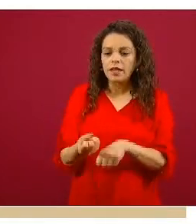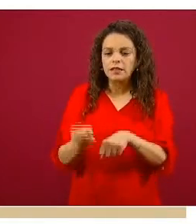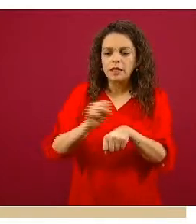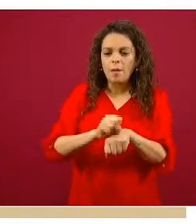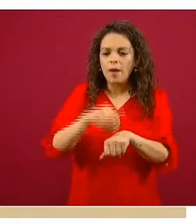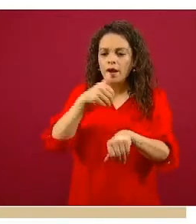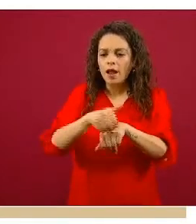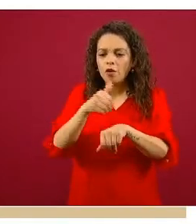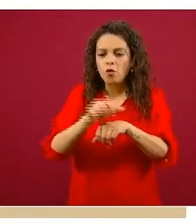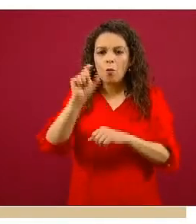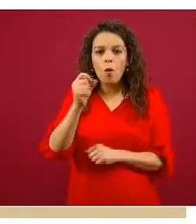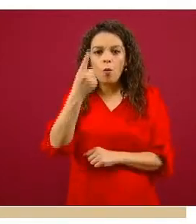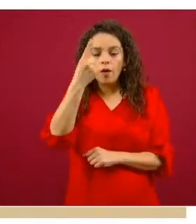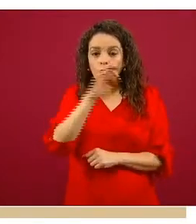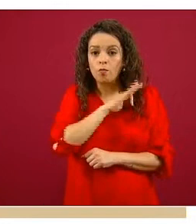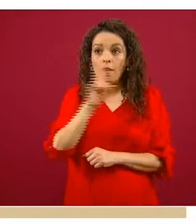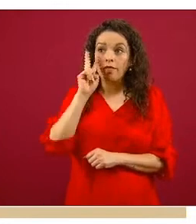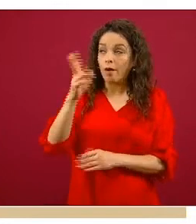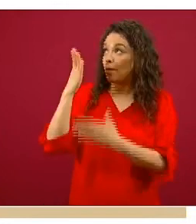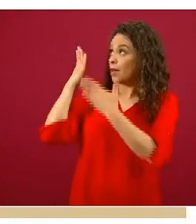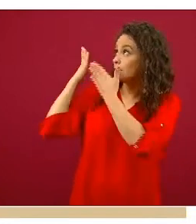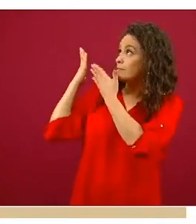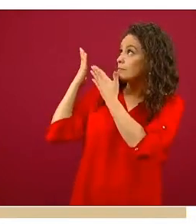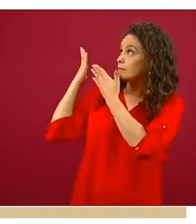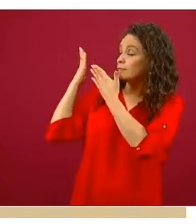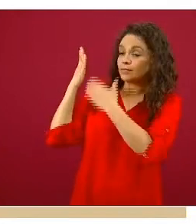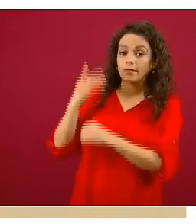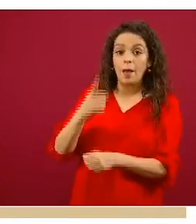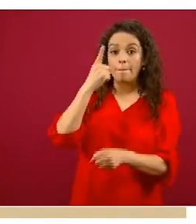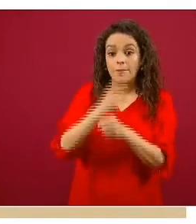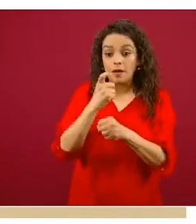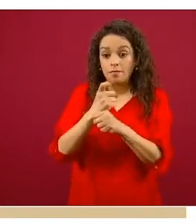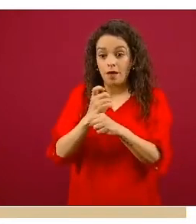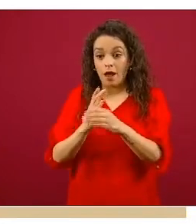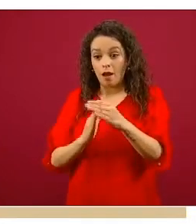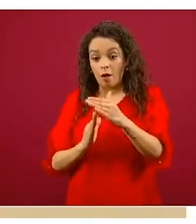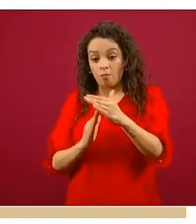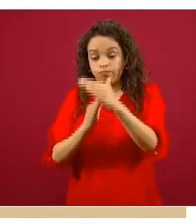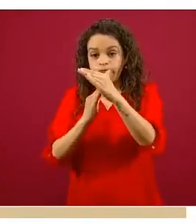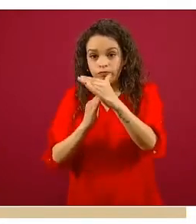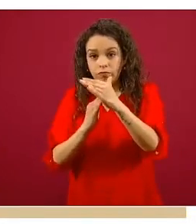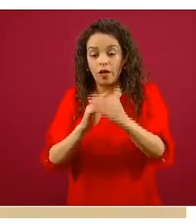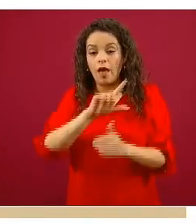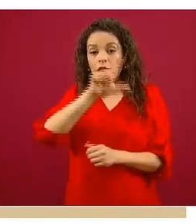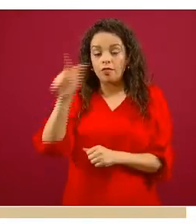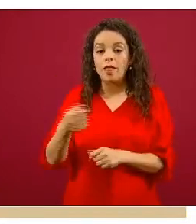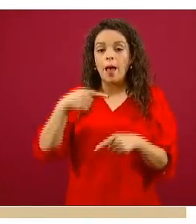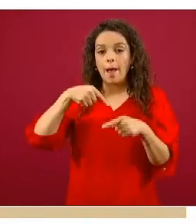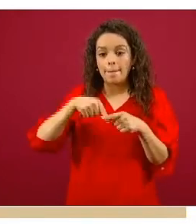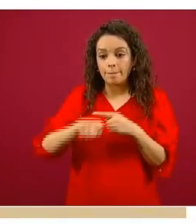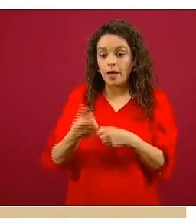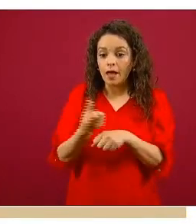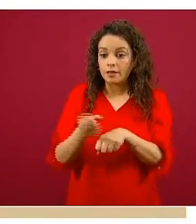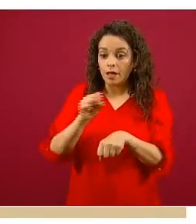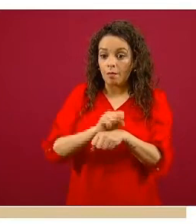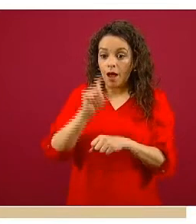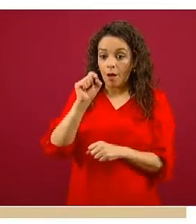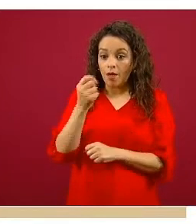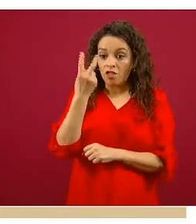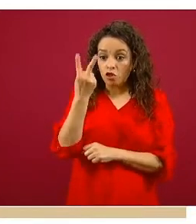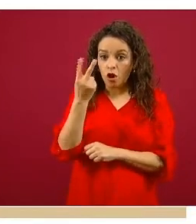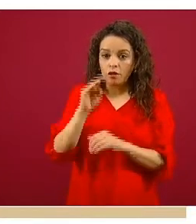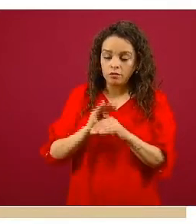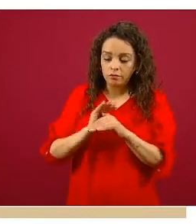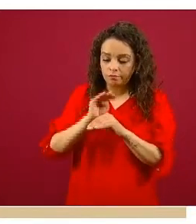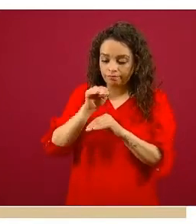21 el estado había alcanzado su primer pico, luego inicia con un descenso en la semana 22, pero en la